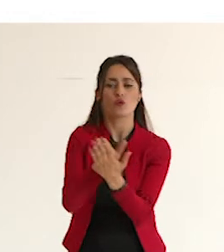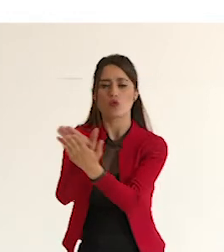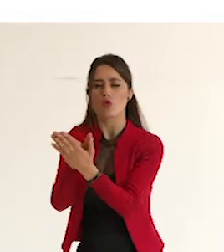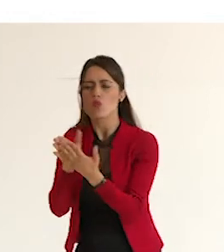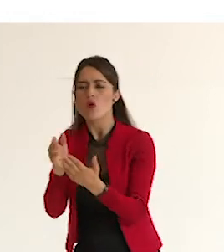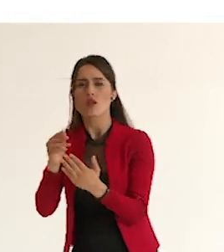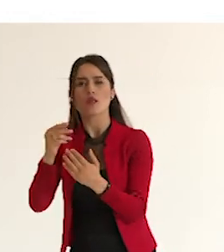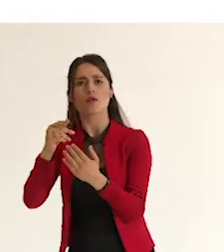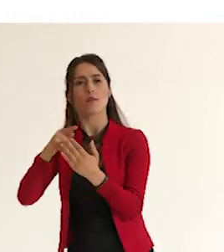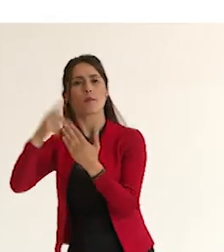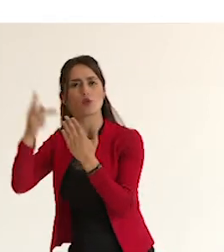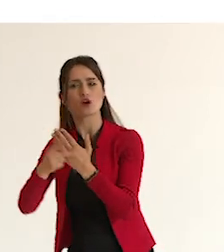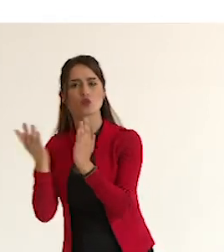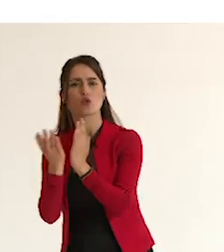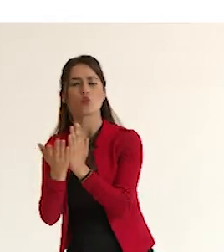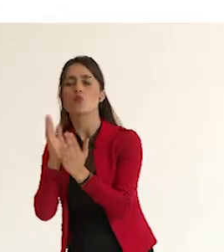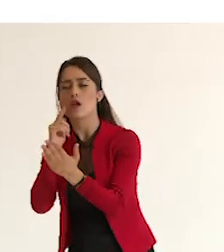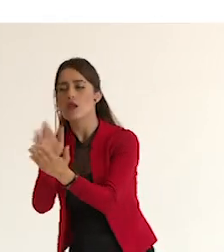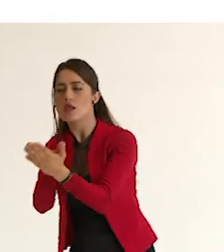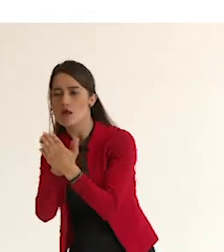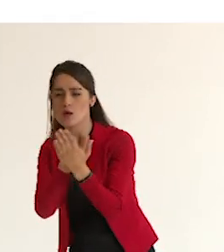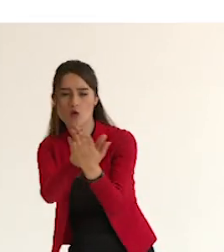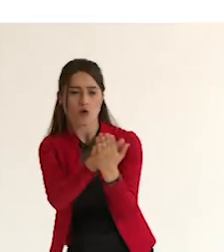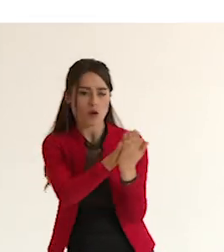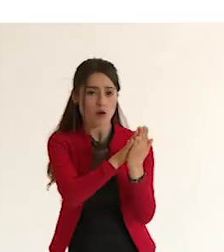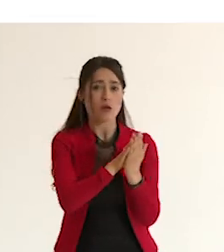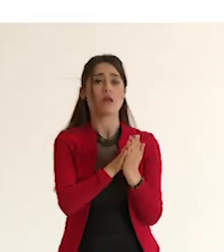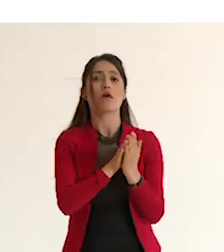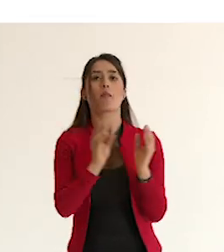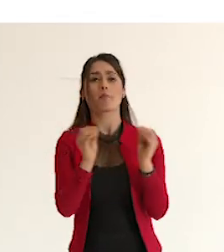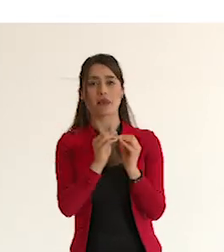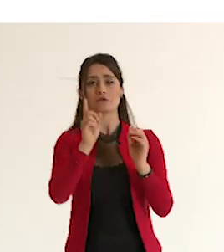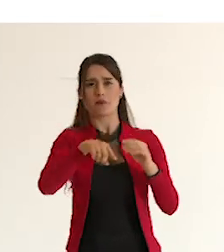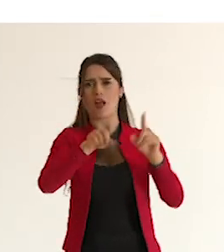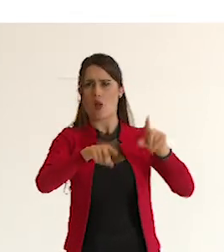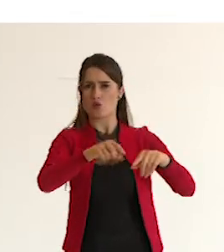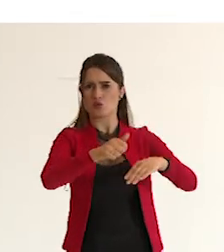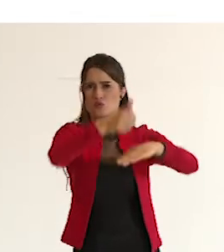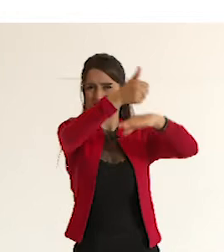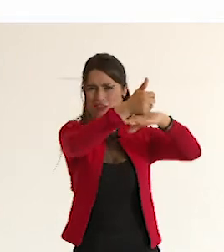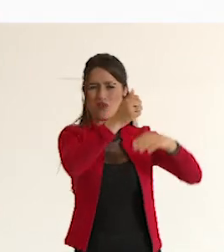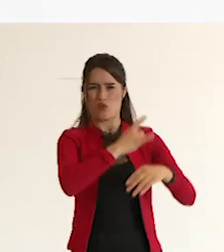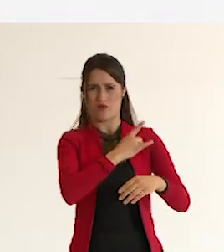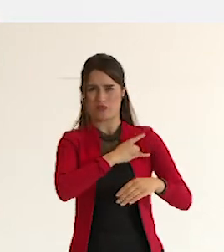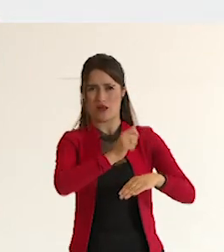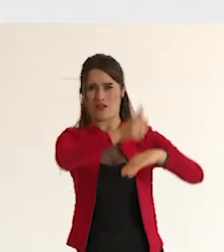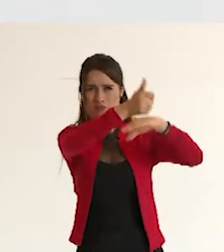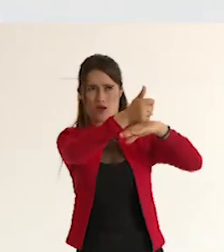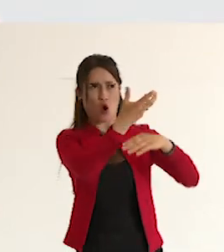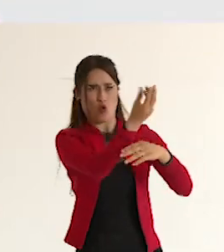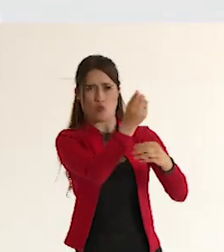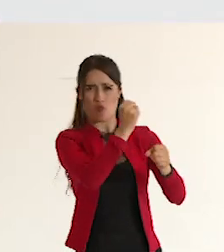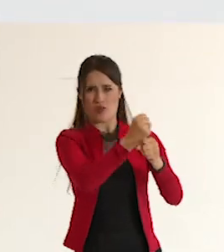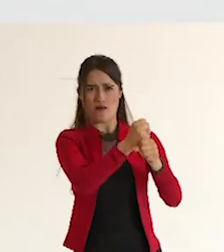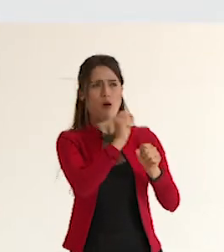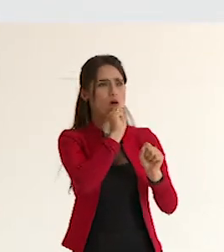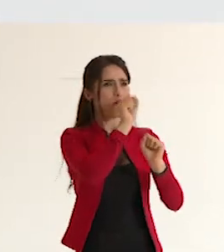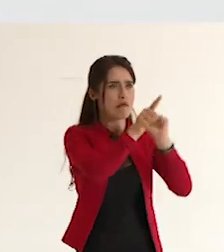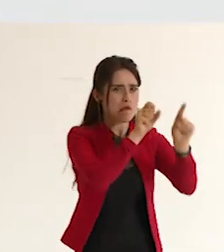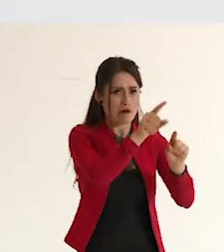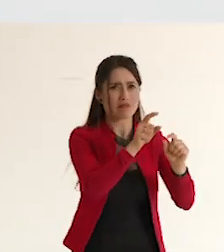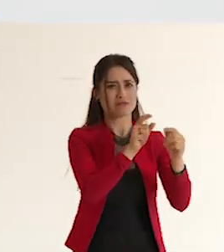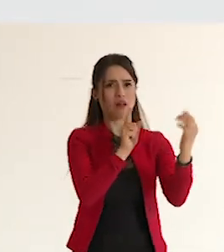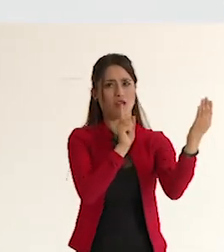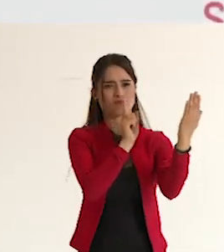es suficiente eso escogimos directivos para entrevistarlos en profundidad docentes a los